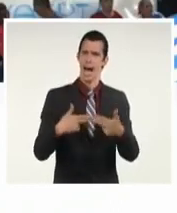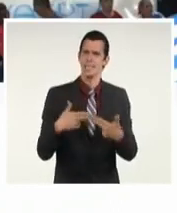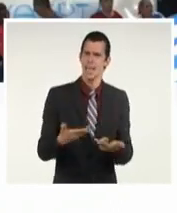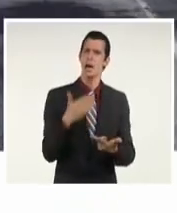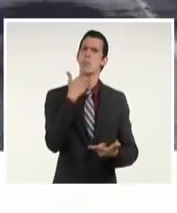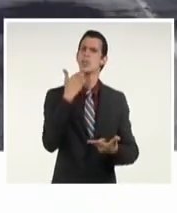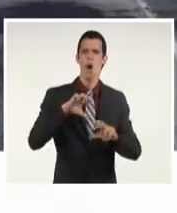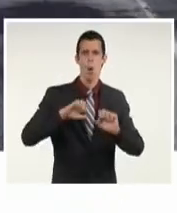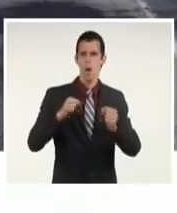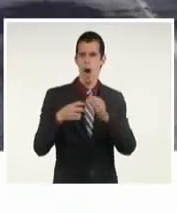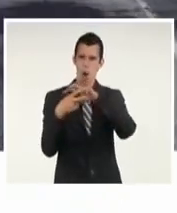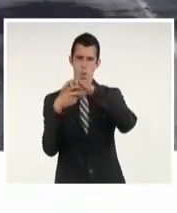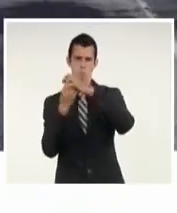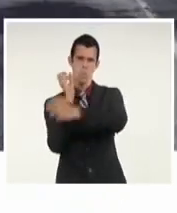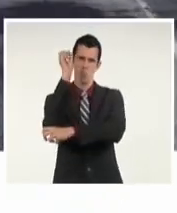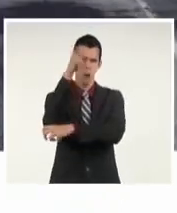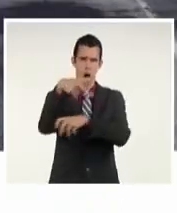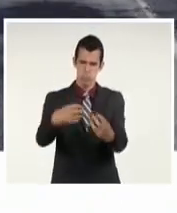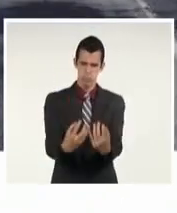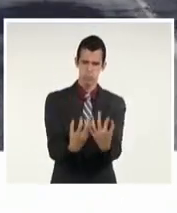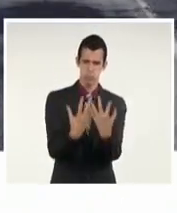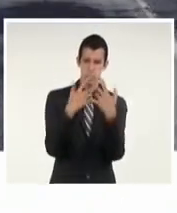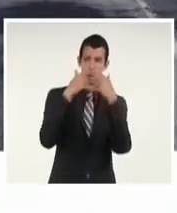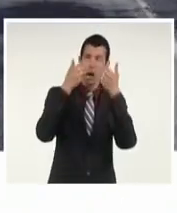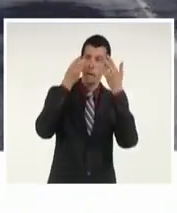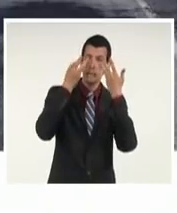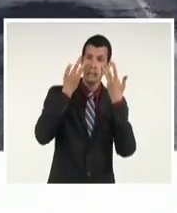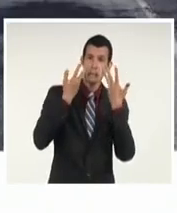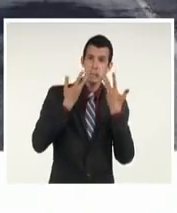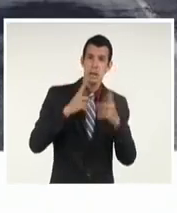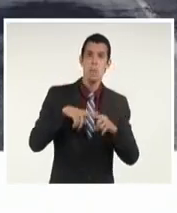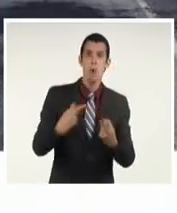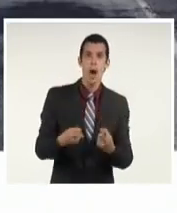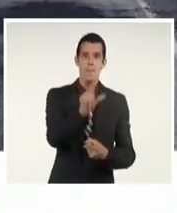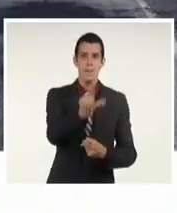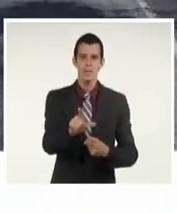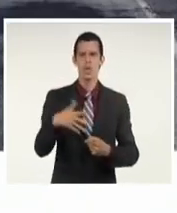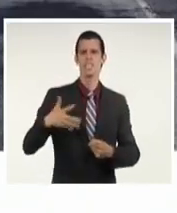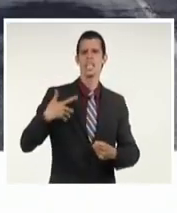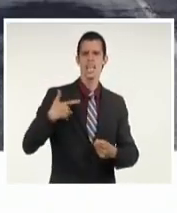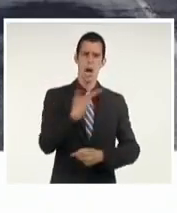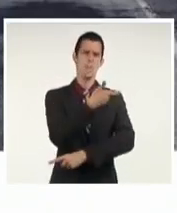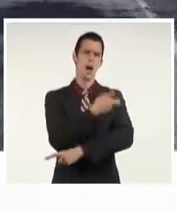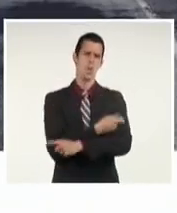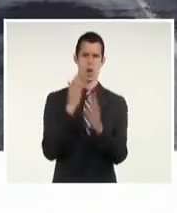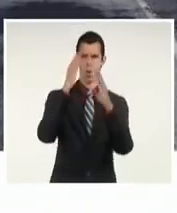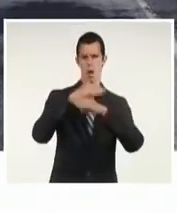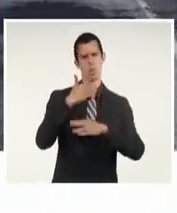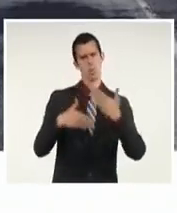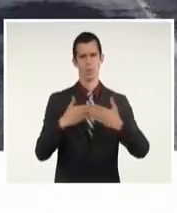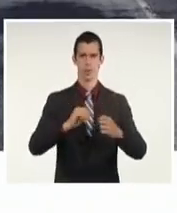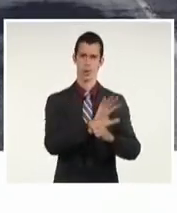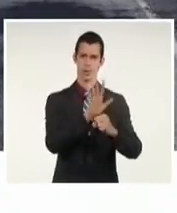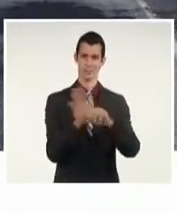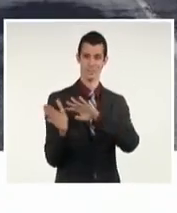obligatoria. Veamos otra imagen, esta otra. El balance de muertos por las protestas en Sudáfrica aumenta